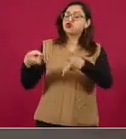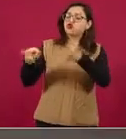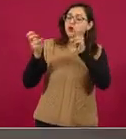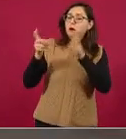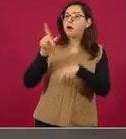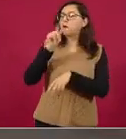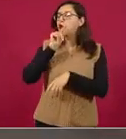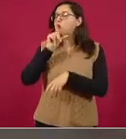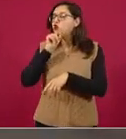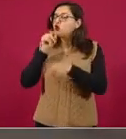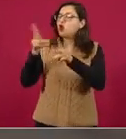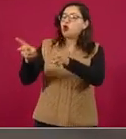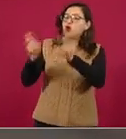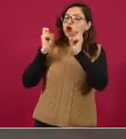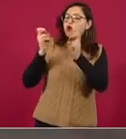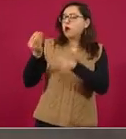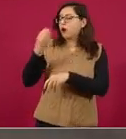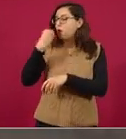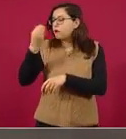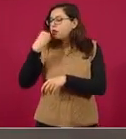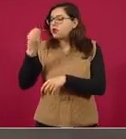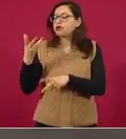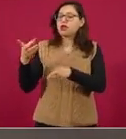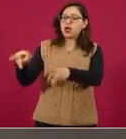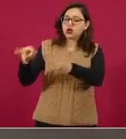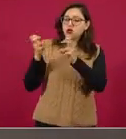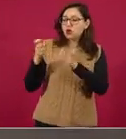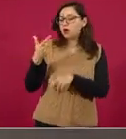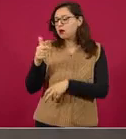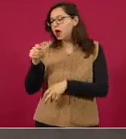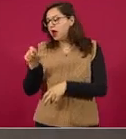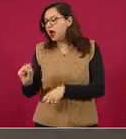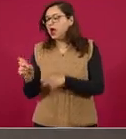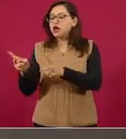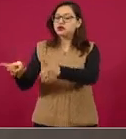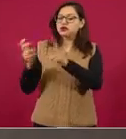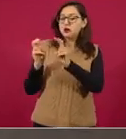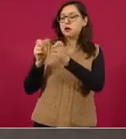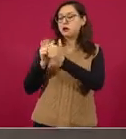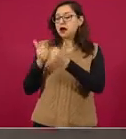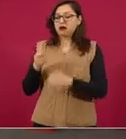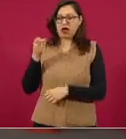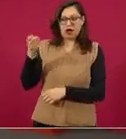patio, el cilindro de gas, la bolsa en el mercado.